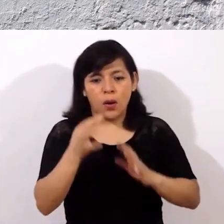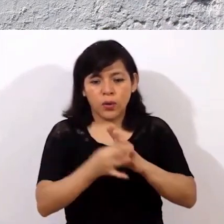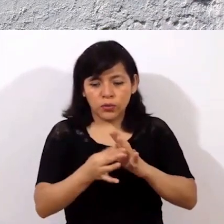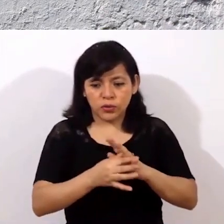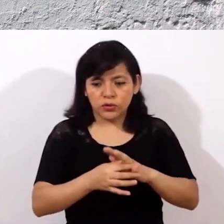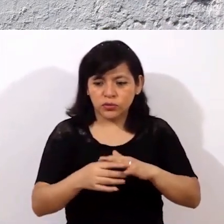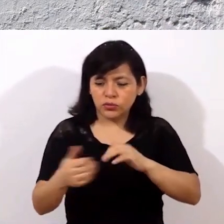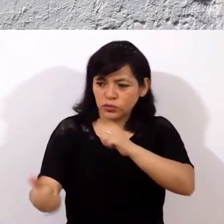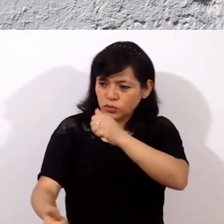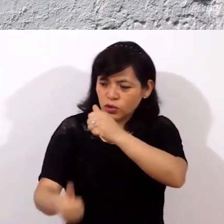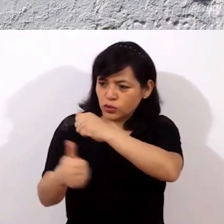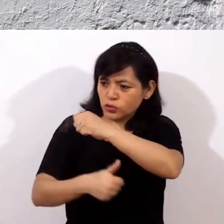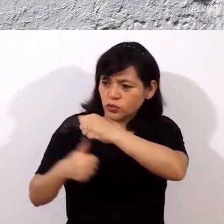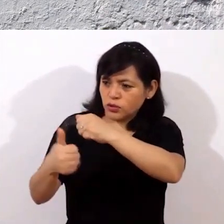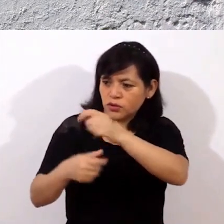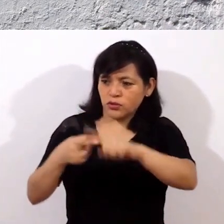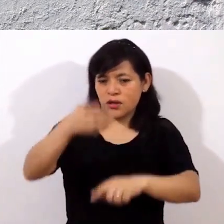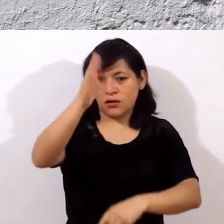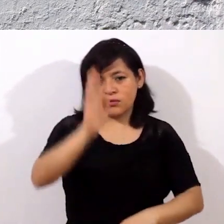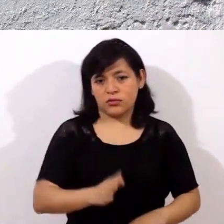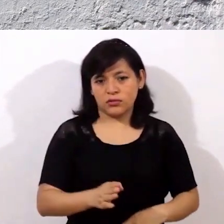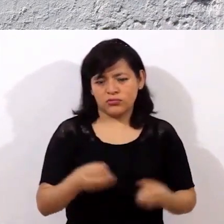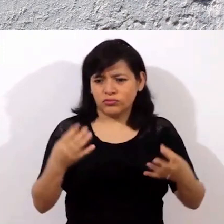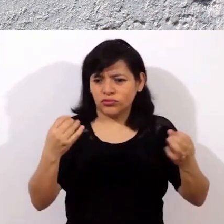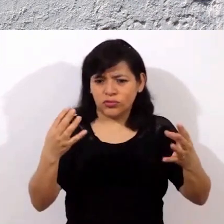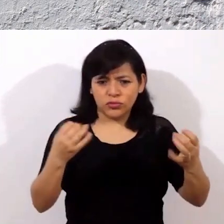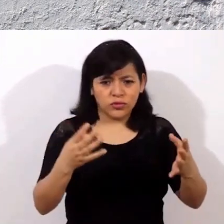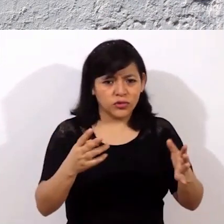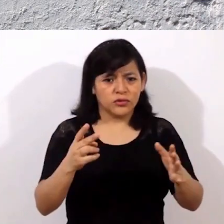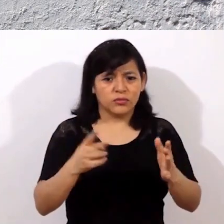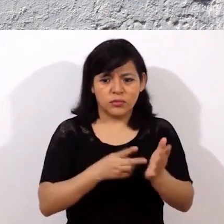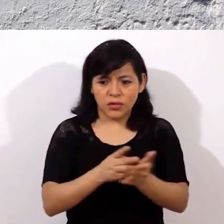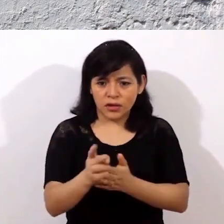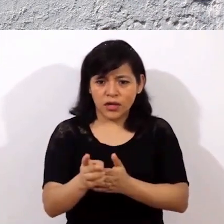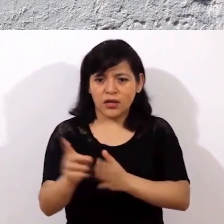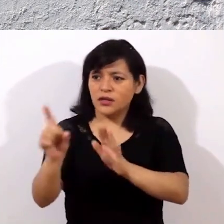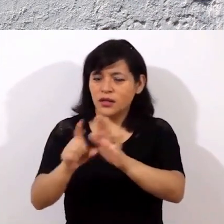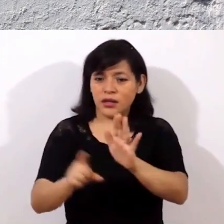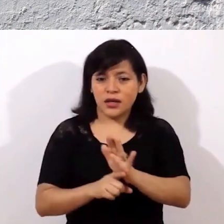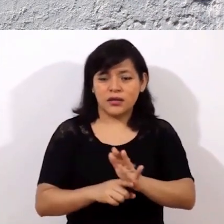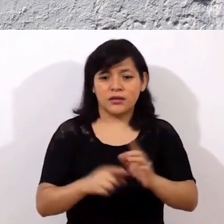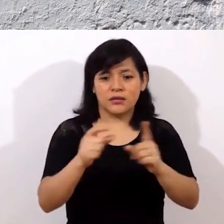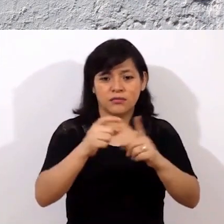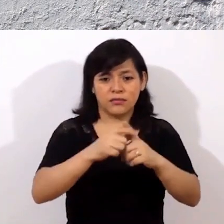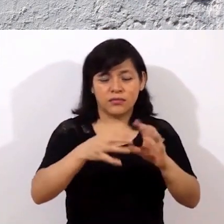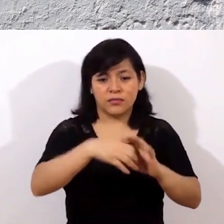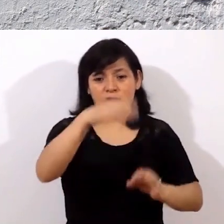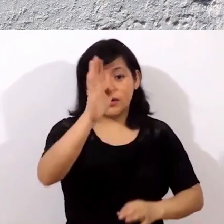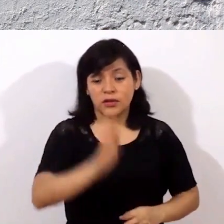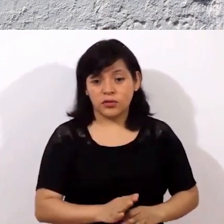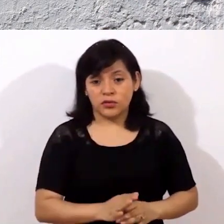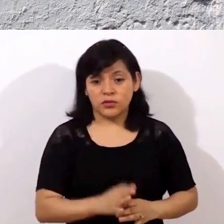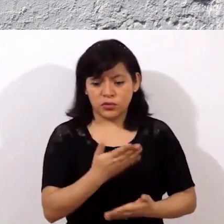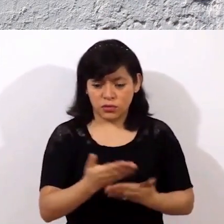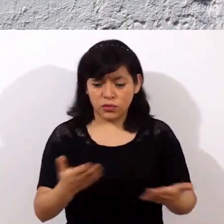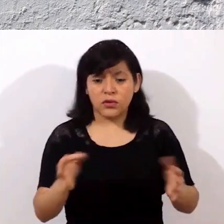Señor. En fin, ¿cuántos principios solamente para la familia podemos encontrar en la palabra de Dios? Principios que tienen que ver